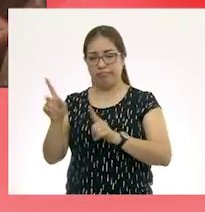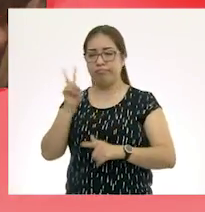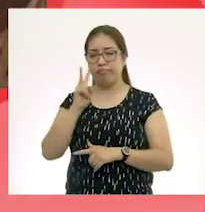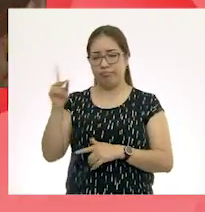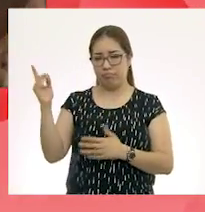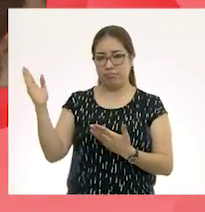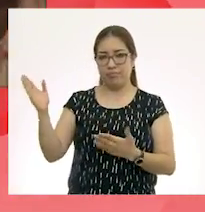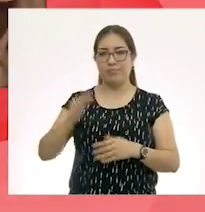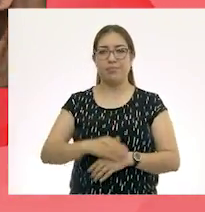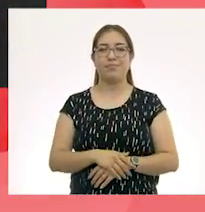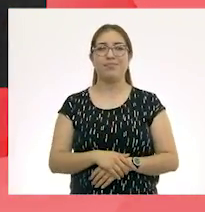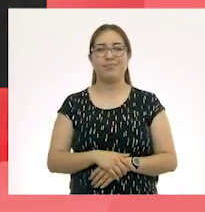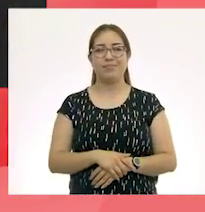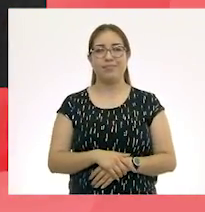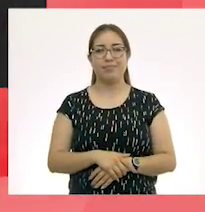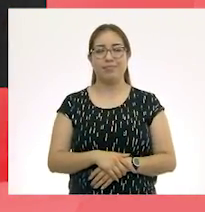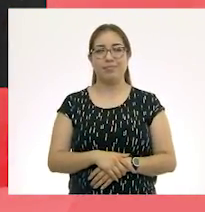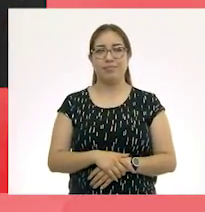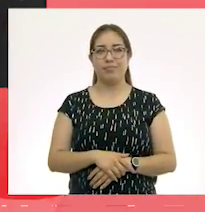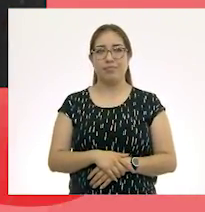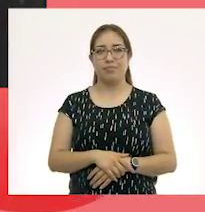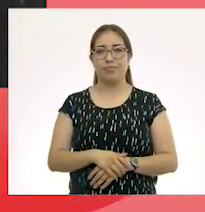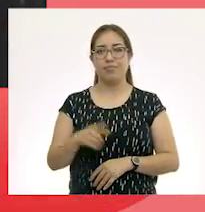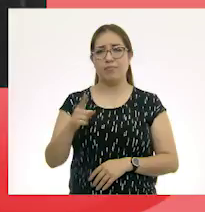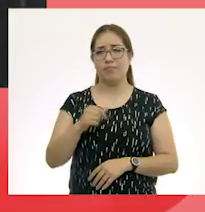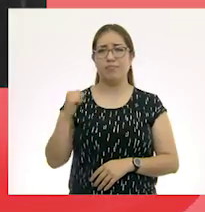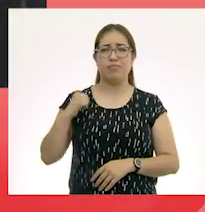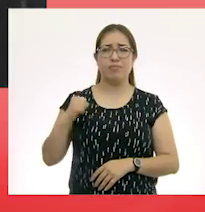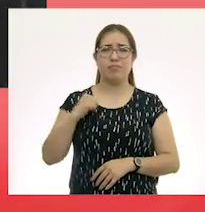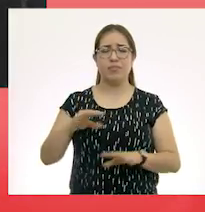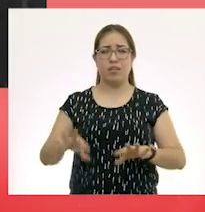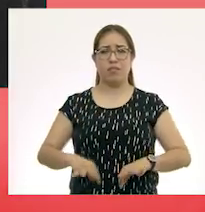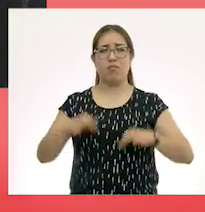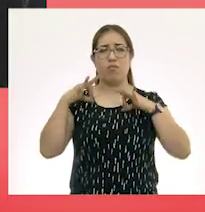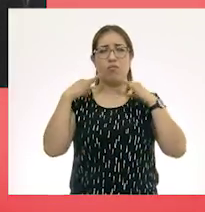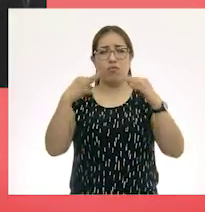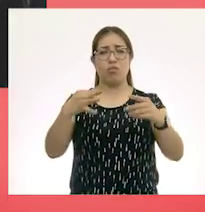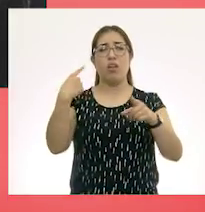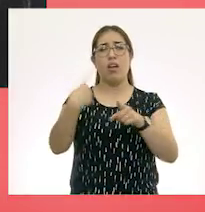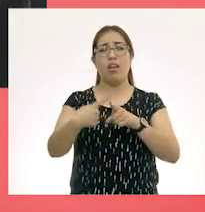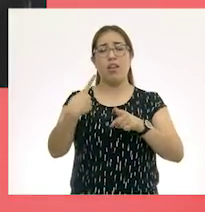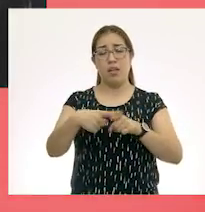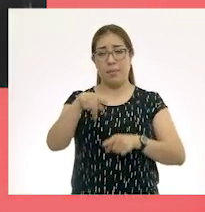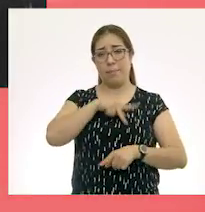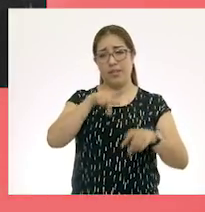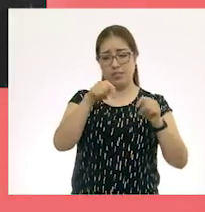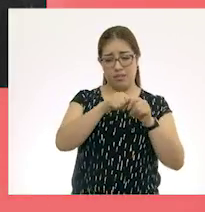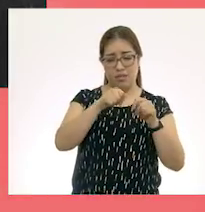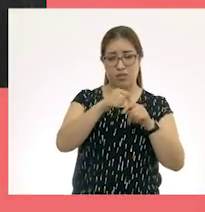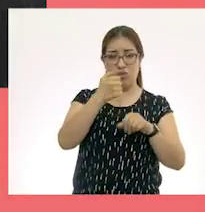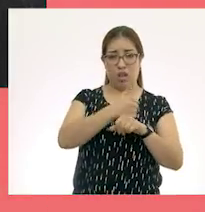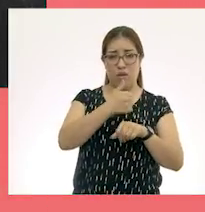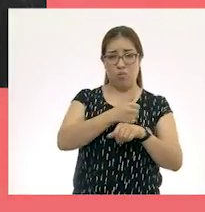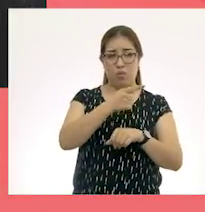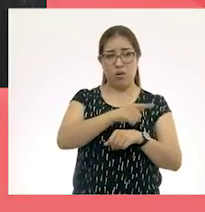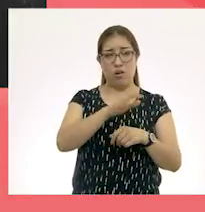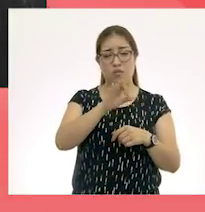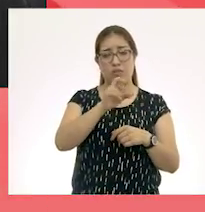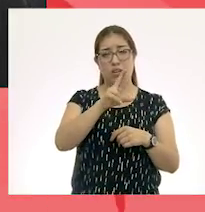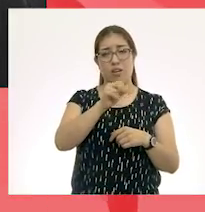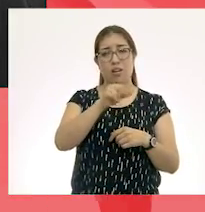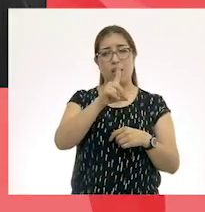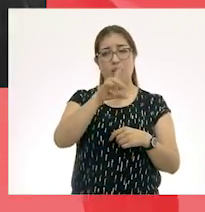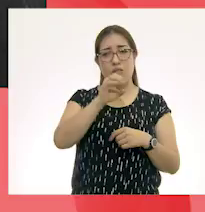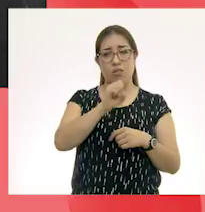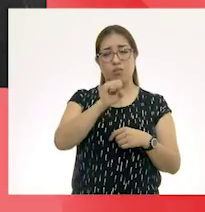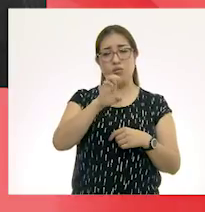todos. Los fundadores fueron mis tíos abuelos Fernando Xmol y